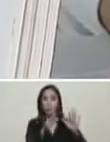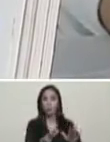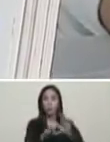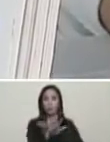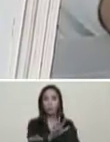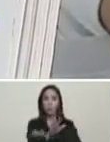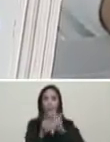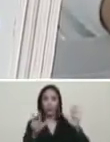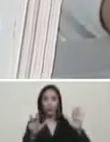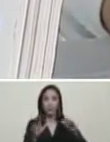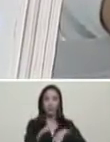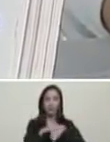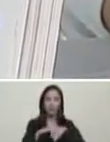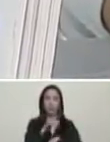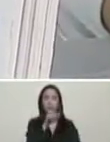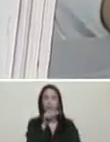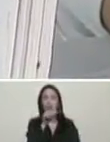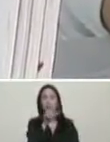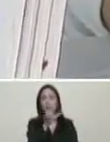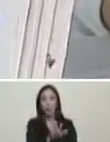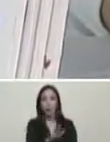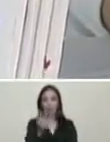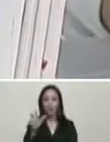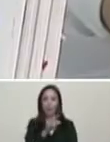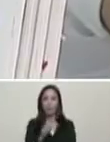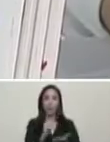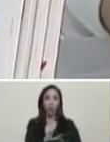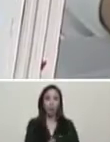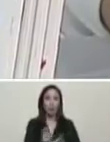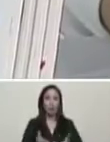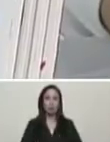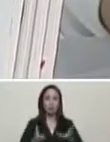138.853 toneladas métricas, naguará.